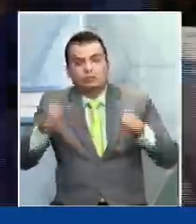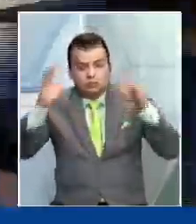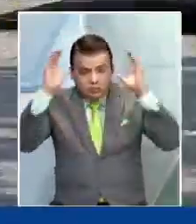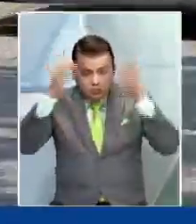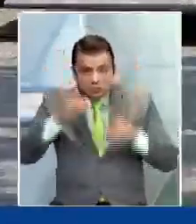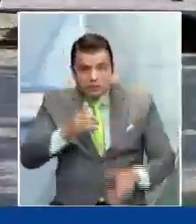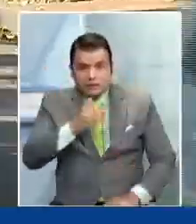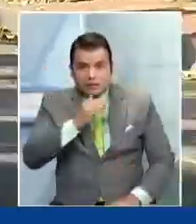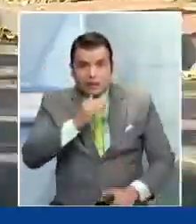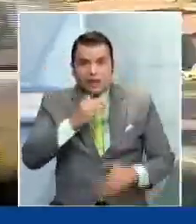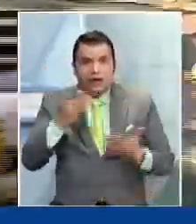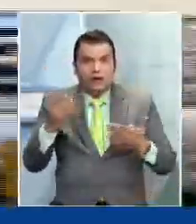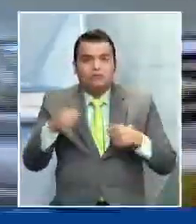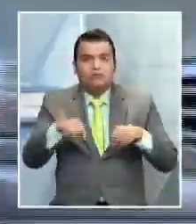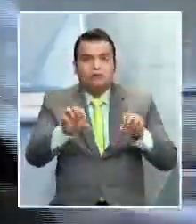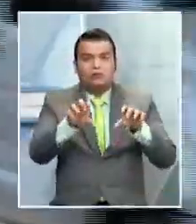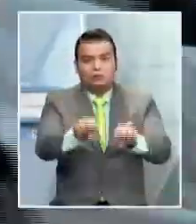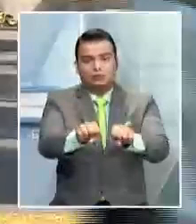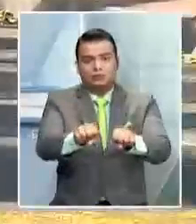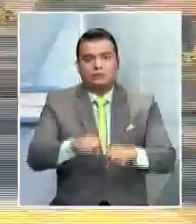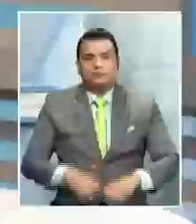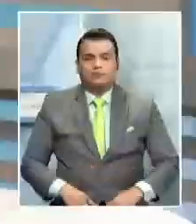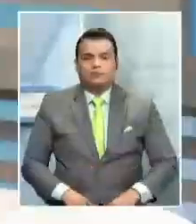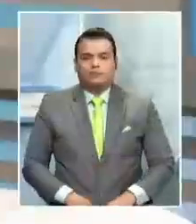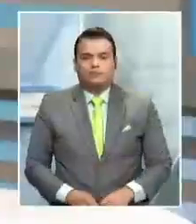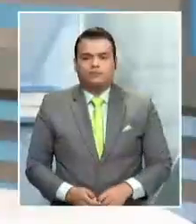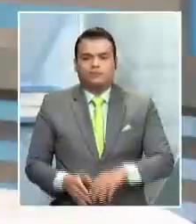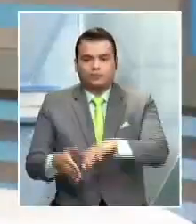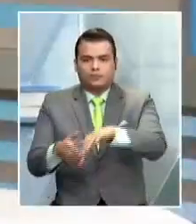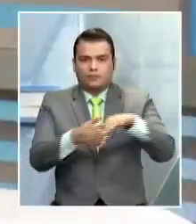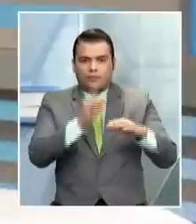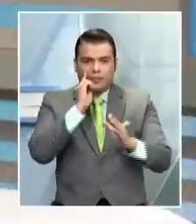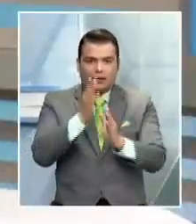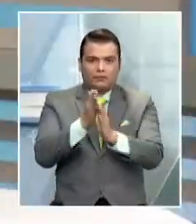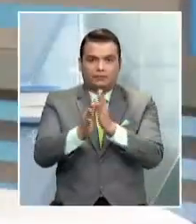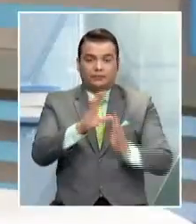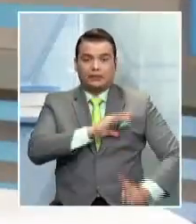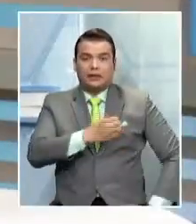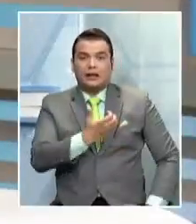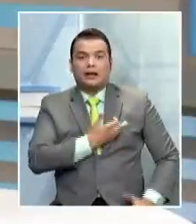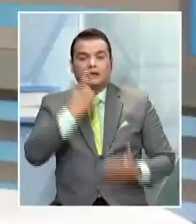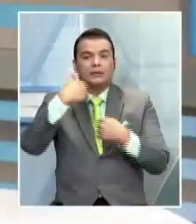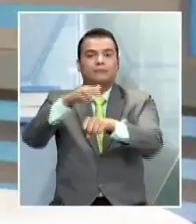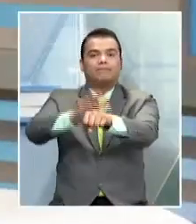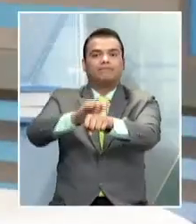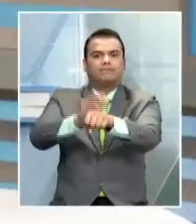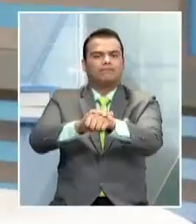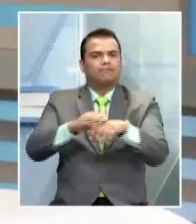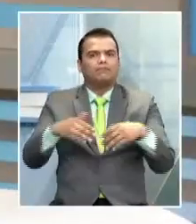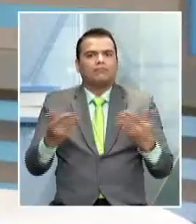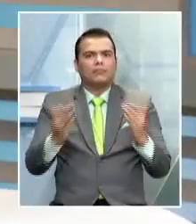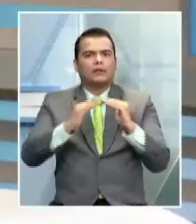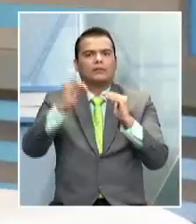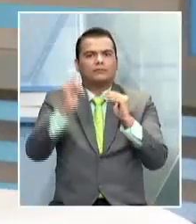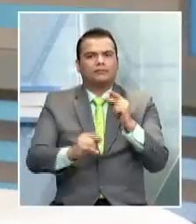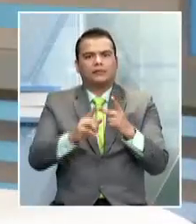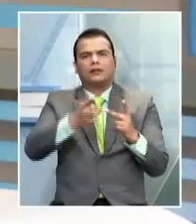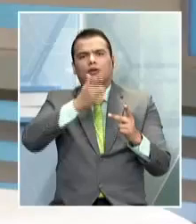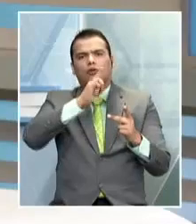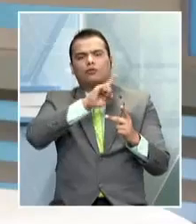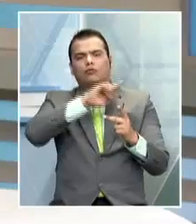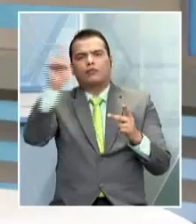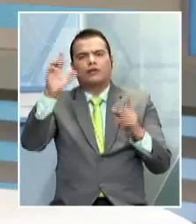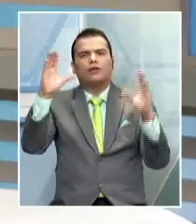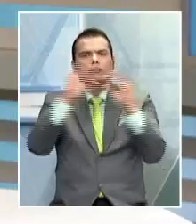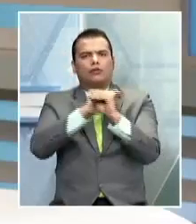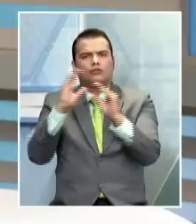moto, podrá ser inmovilizado su vehículo. Y miren ustedes, el alcalde de Cali, Jorge Iván Ospina, decretó toque de queda y ley seca